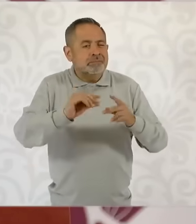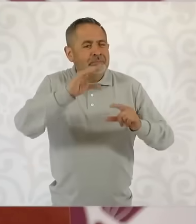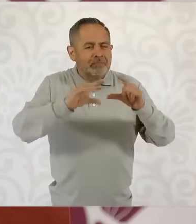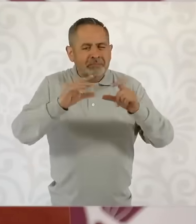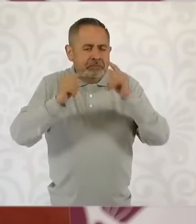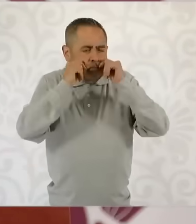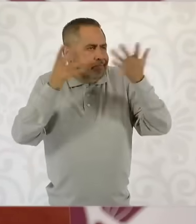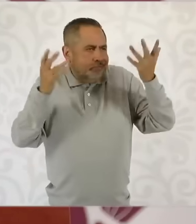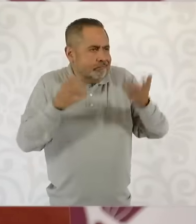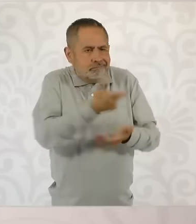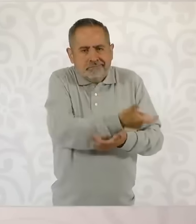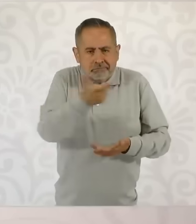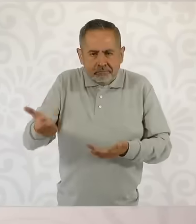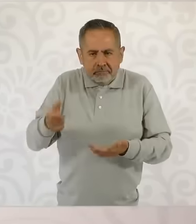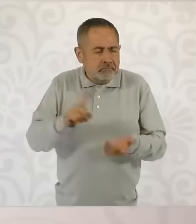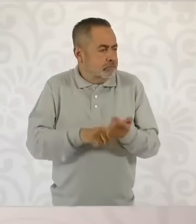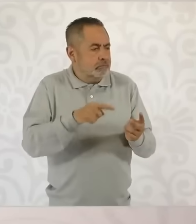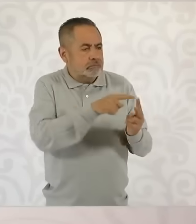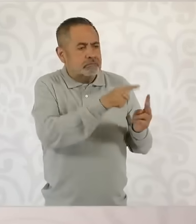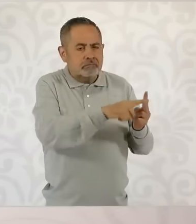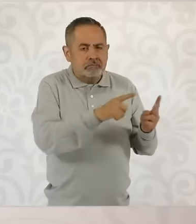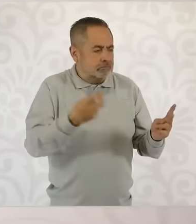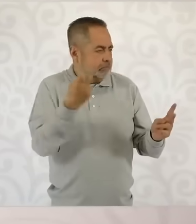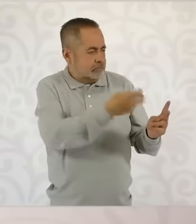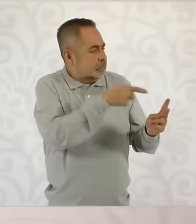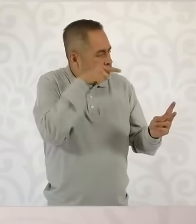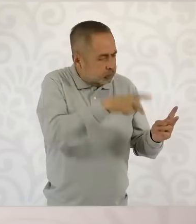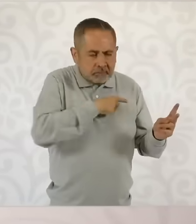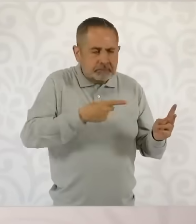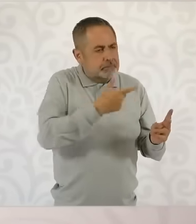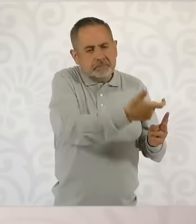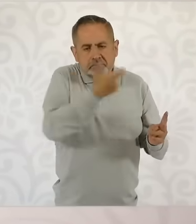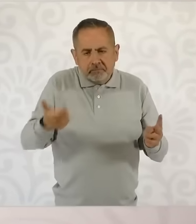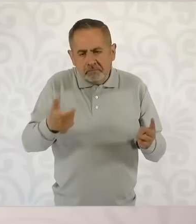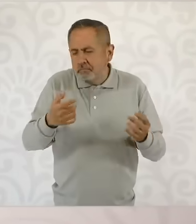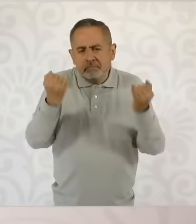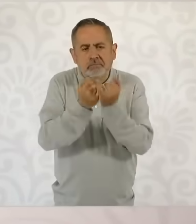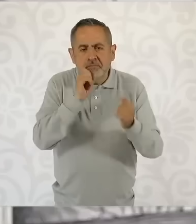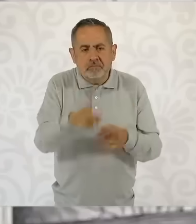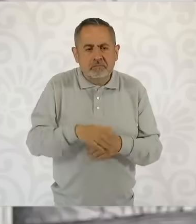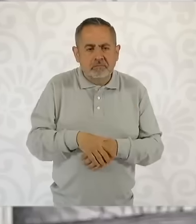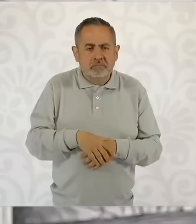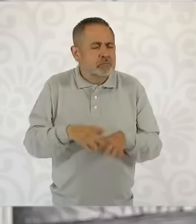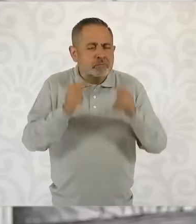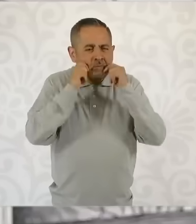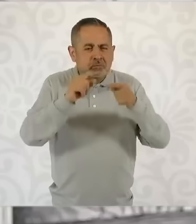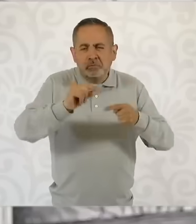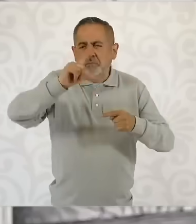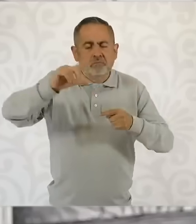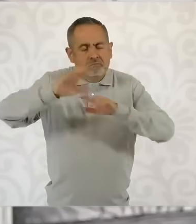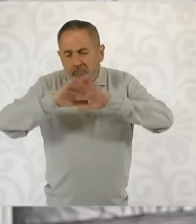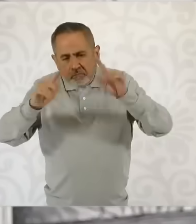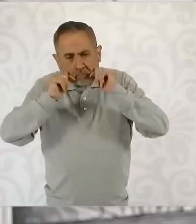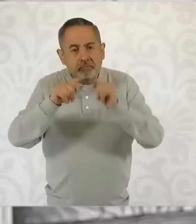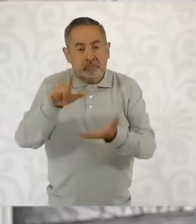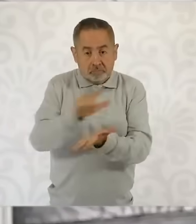sentido para los propios demandados, ¿no? Porque da igual el monto que fuera. Ahora, la